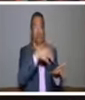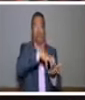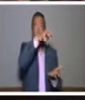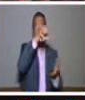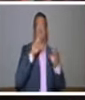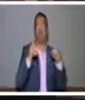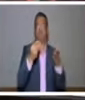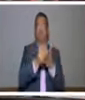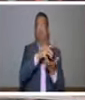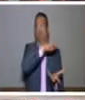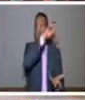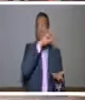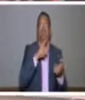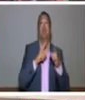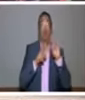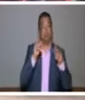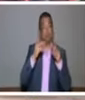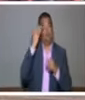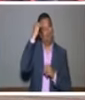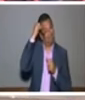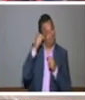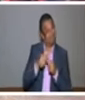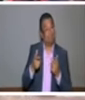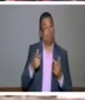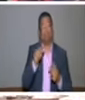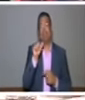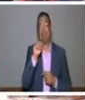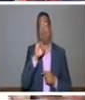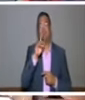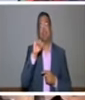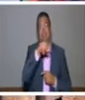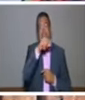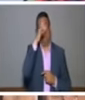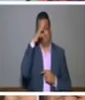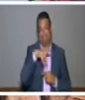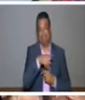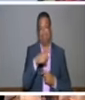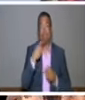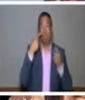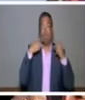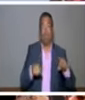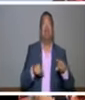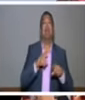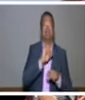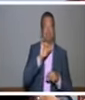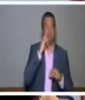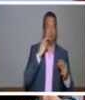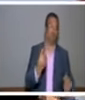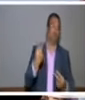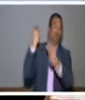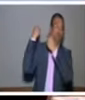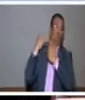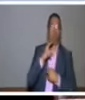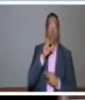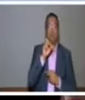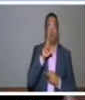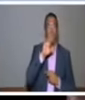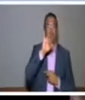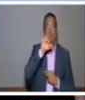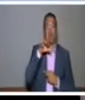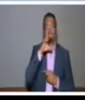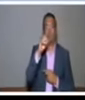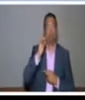la ciudadanía tiene fresca en su memoria el caso de Ana Uri Hernández, también es cierto que recuerda muy vivamente el caso de Víctor Fajardo en el Departamento